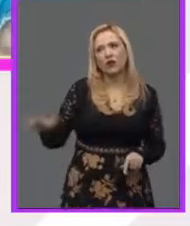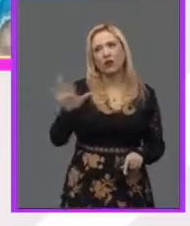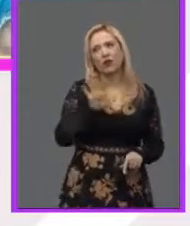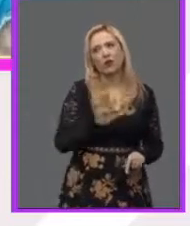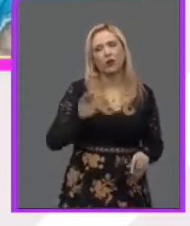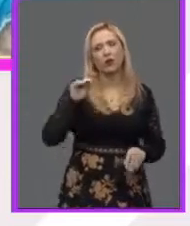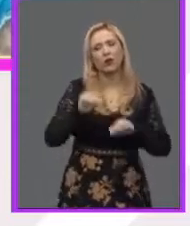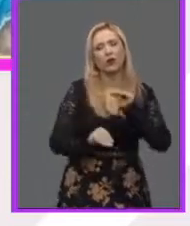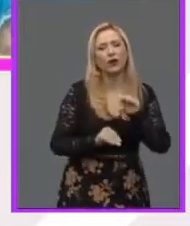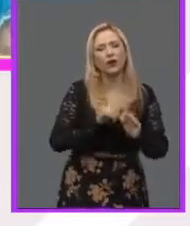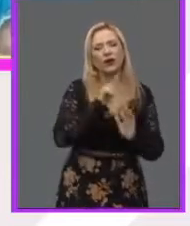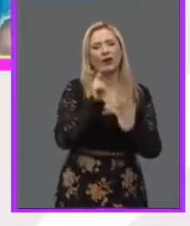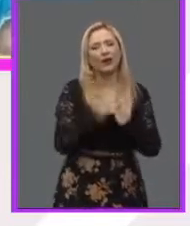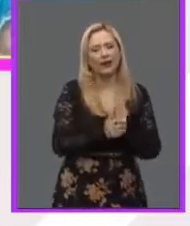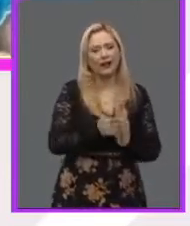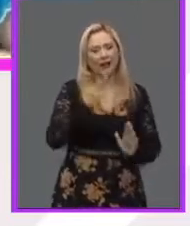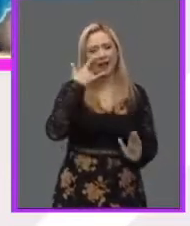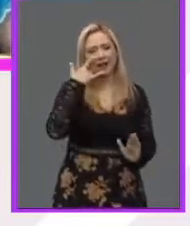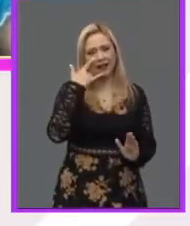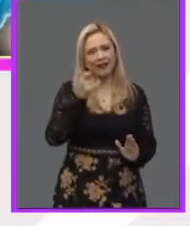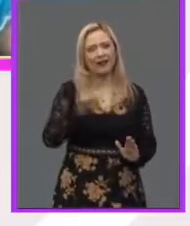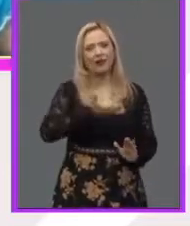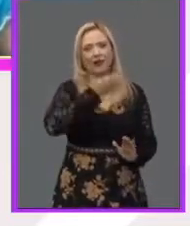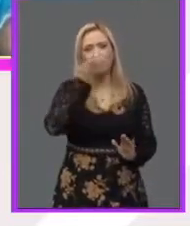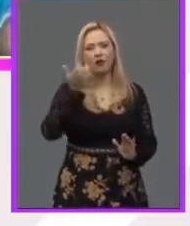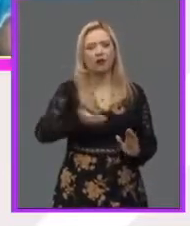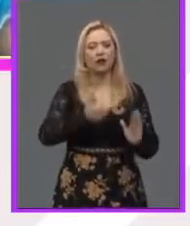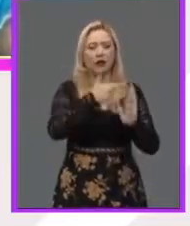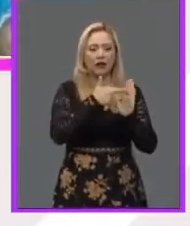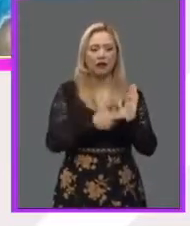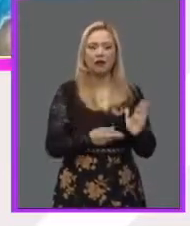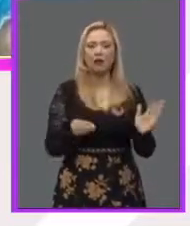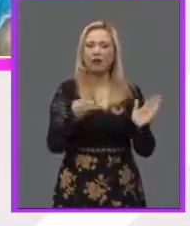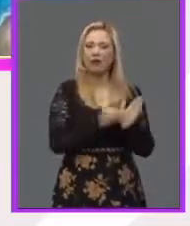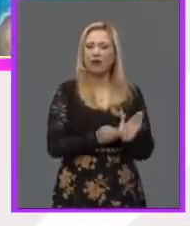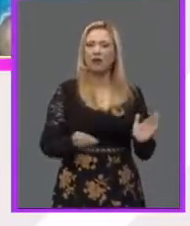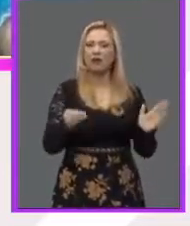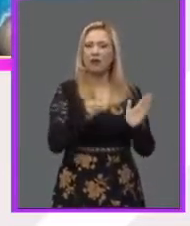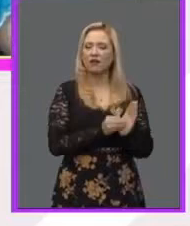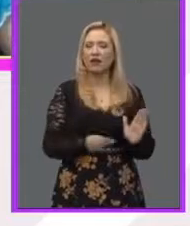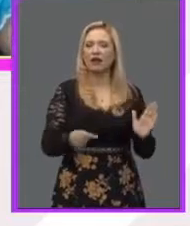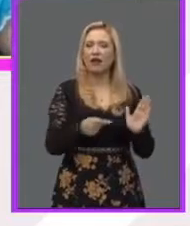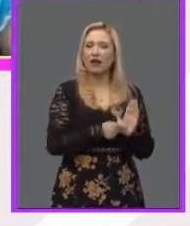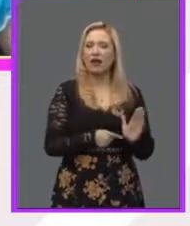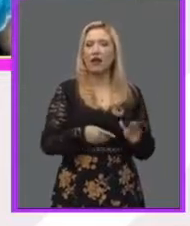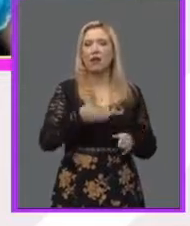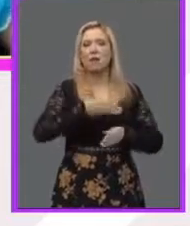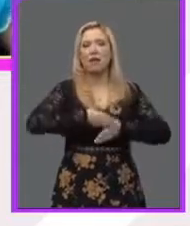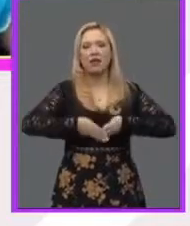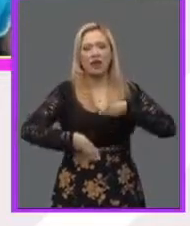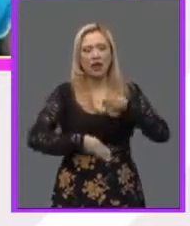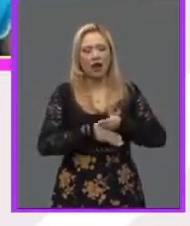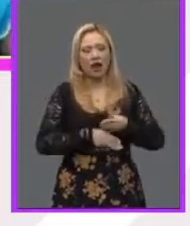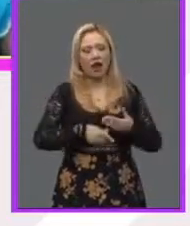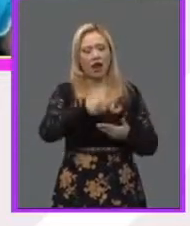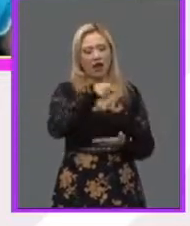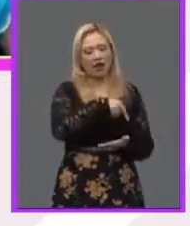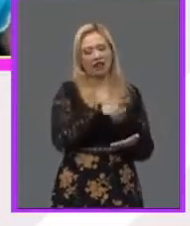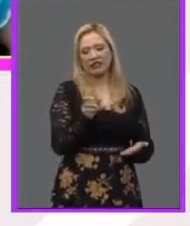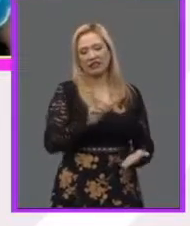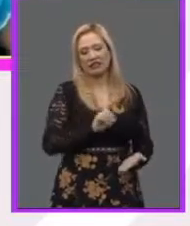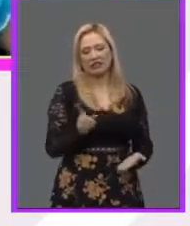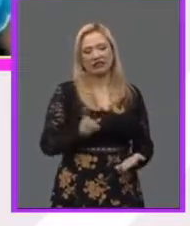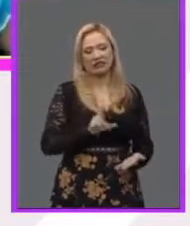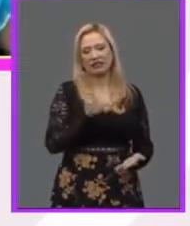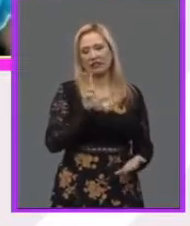la política se construye con esos modelos y actualmente hay muchas reglas de operación que todavía tienen una lista de materiales indignos y